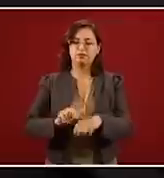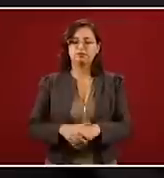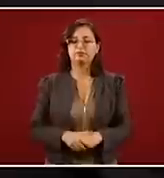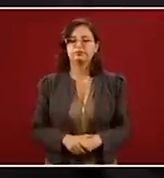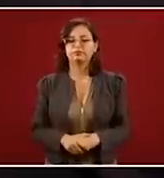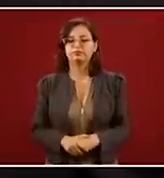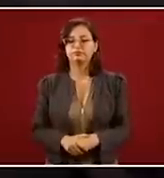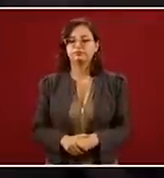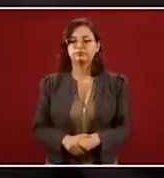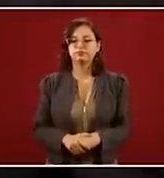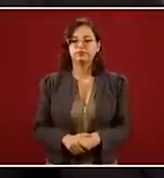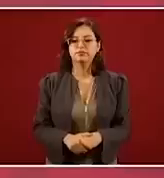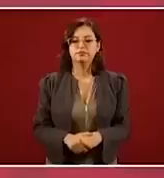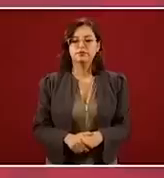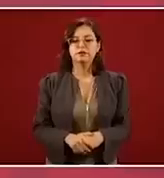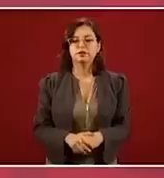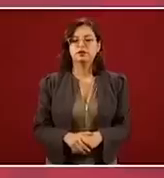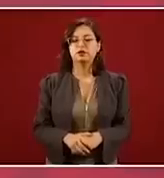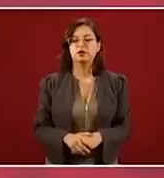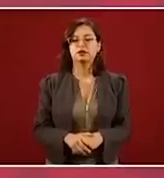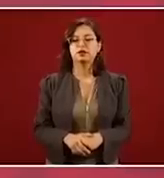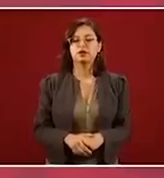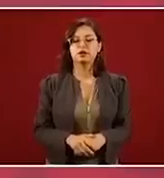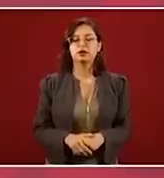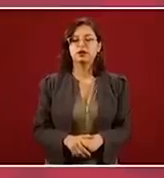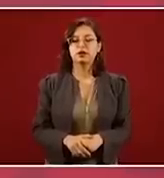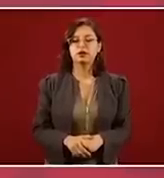Sí, o sí, se fue al servicio exterior. Entonces,